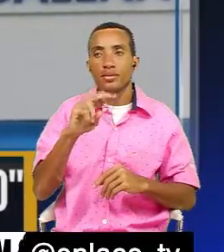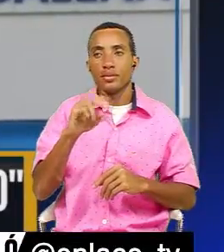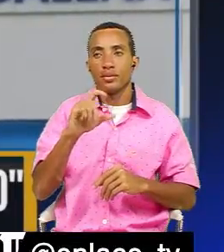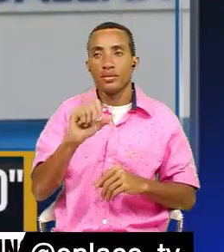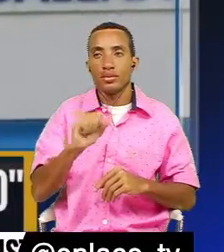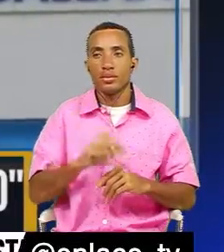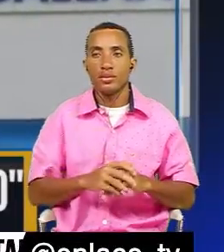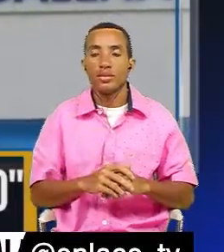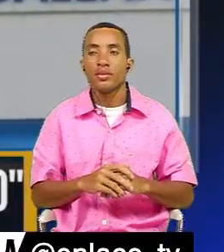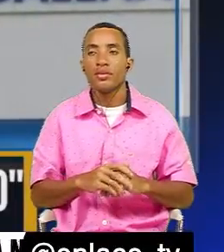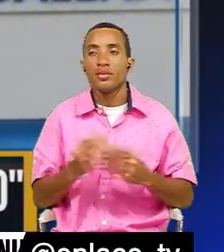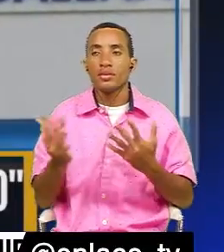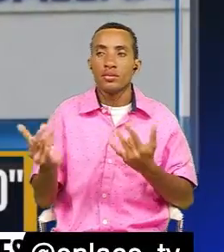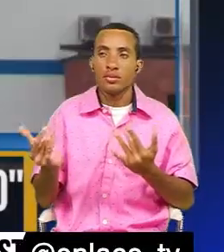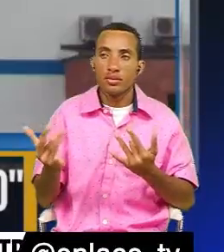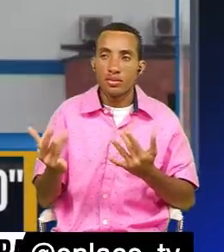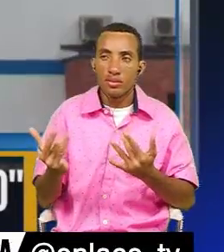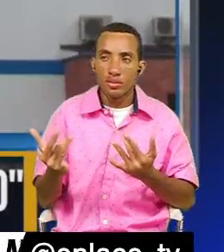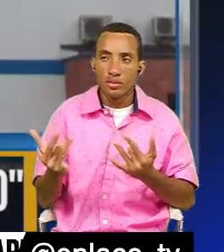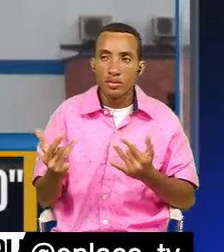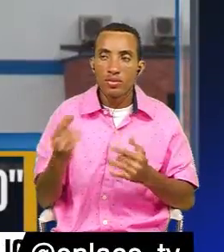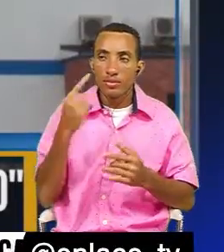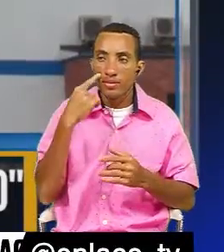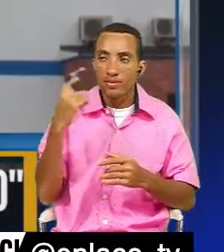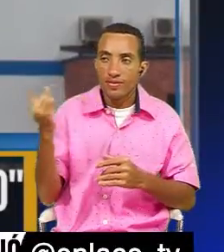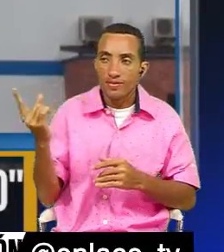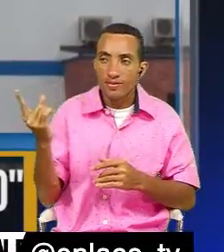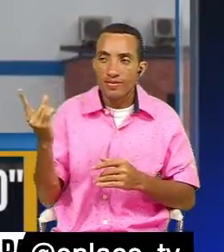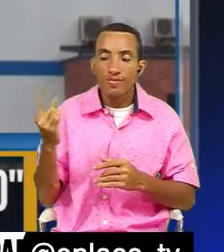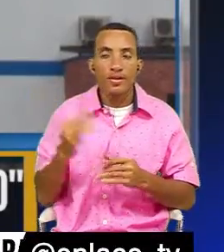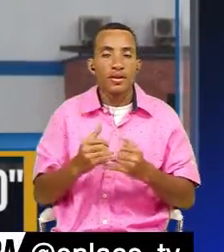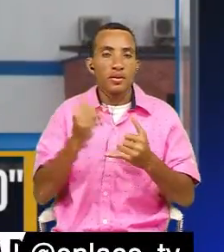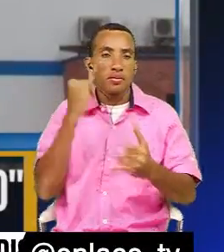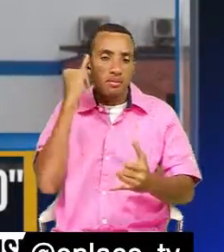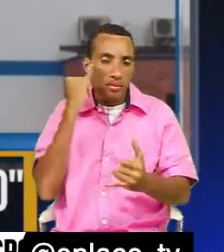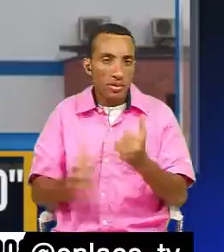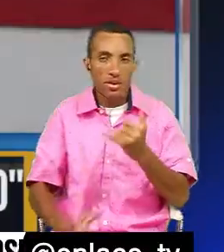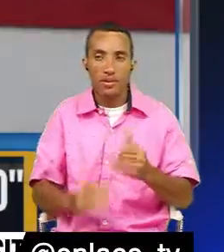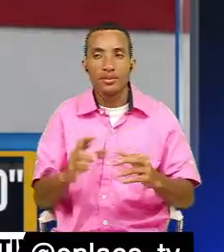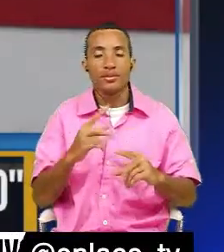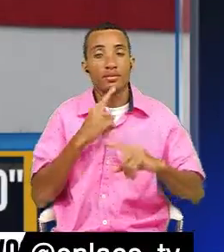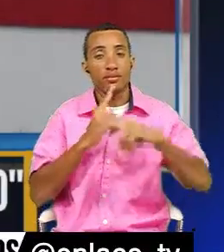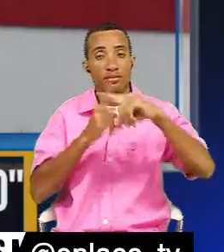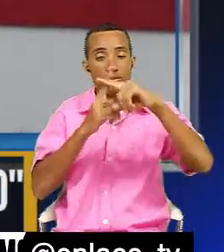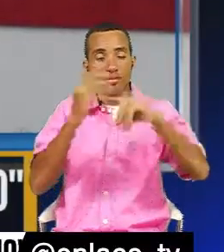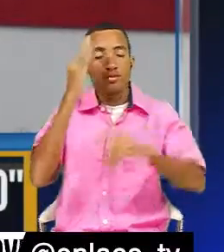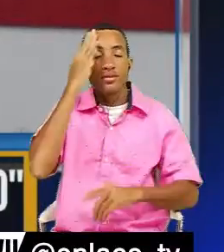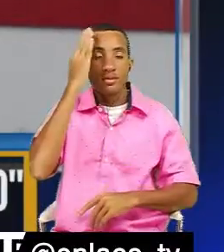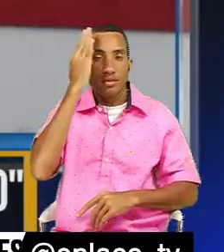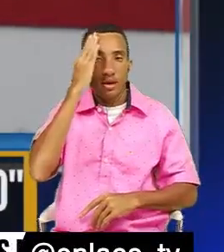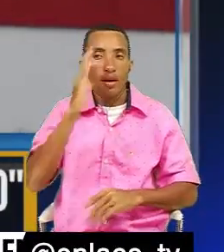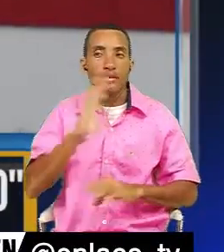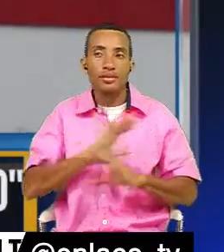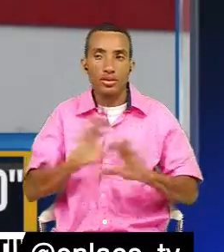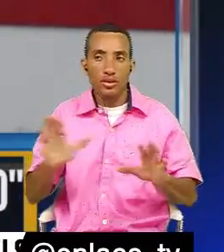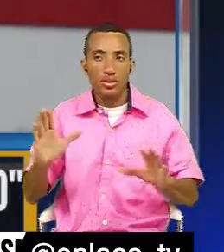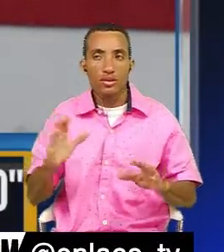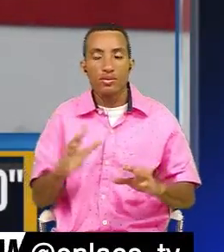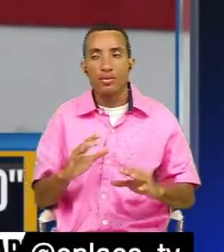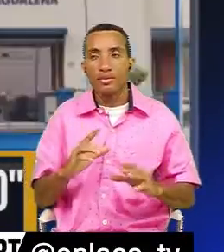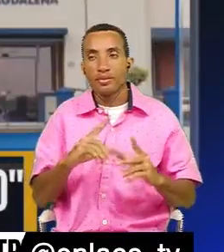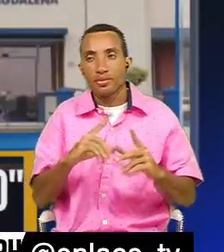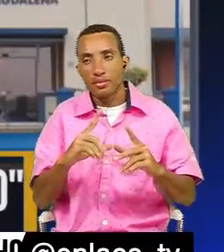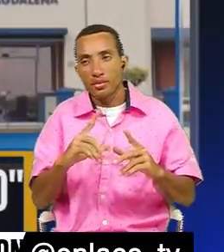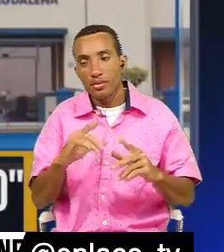a esperar, como se dice, con optimismo hasta el último minuto, porque uno sabe que estas cosas son así, a